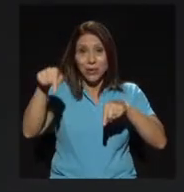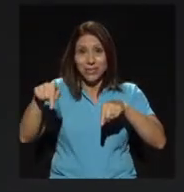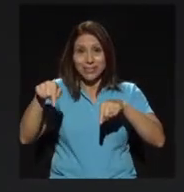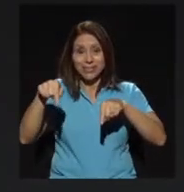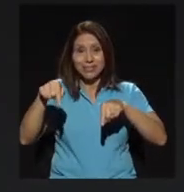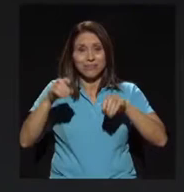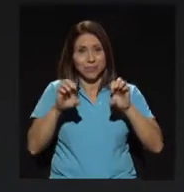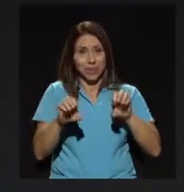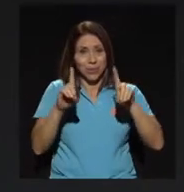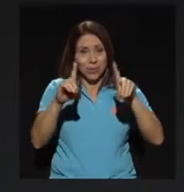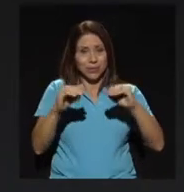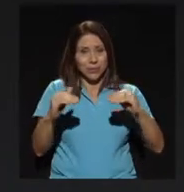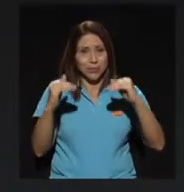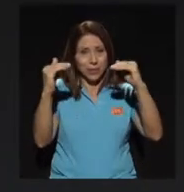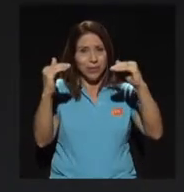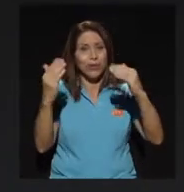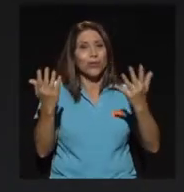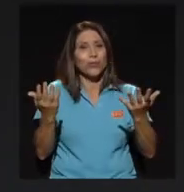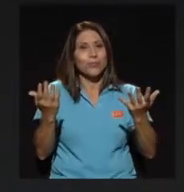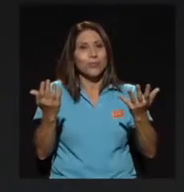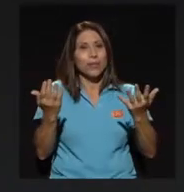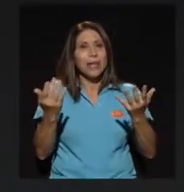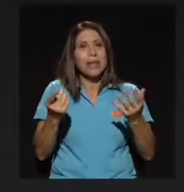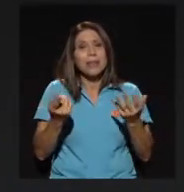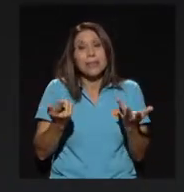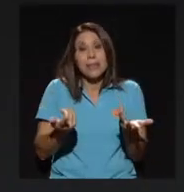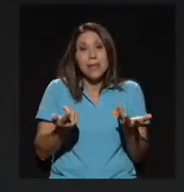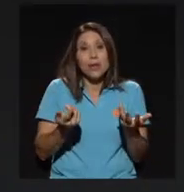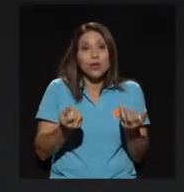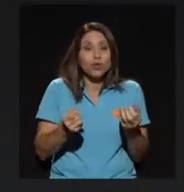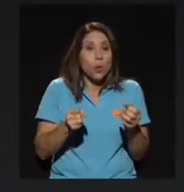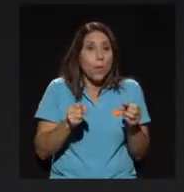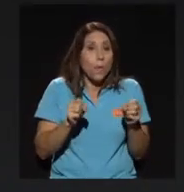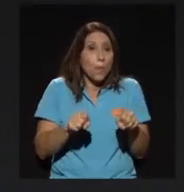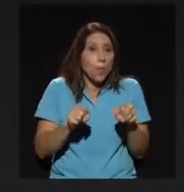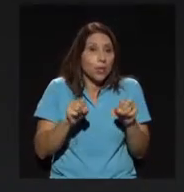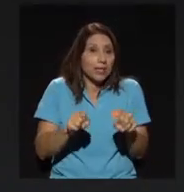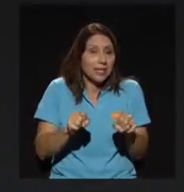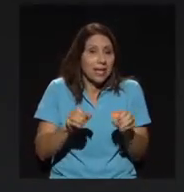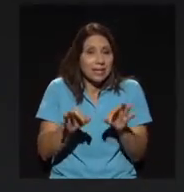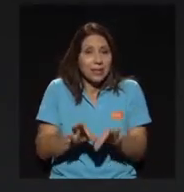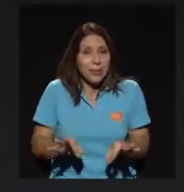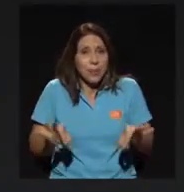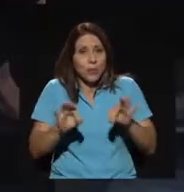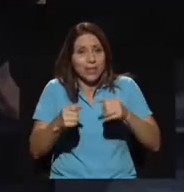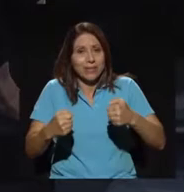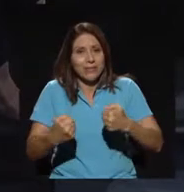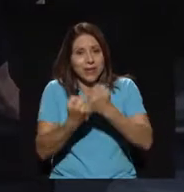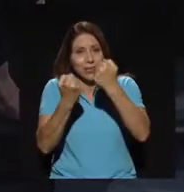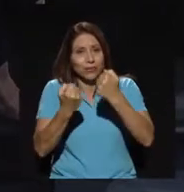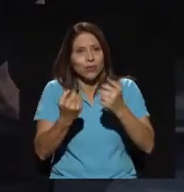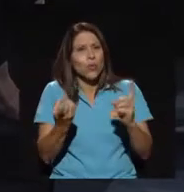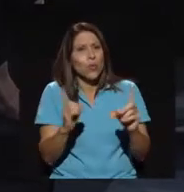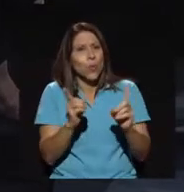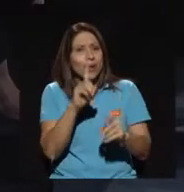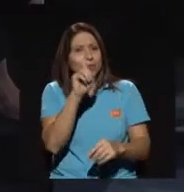educación superior, de los potenciales y de los importantes retos. ¿Cuáles